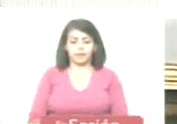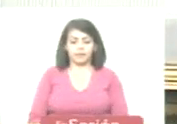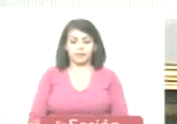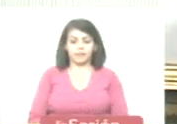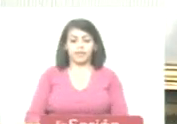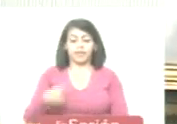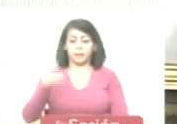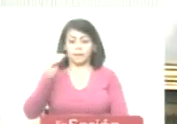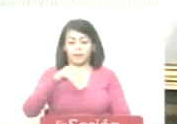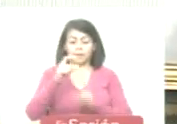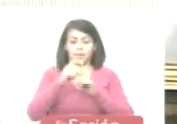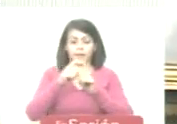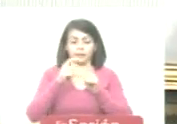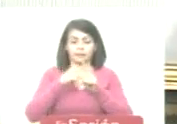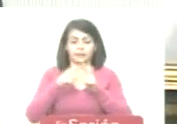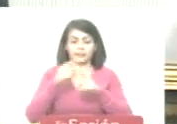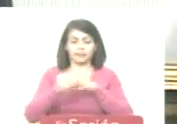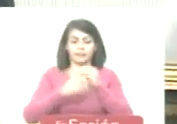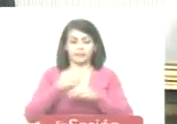¿Alguien más en el derecho de palabra?